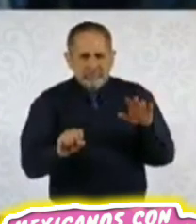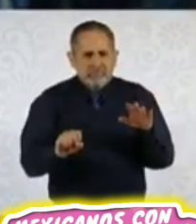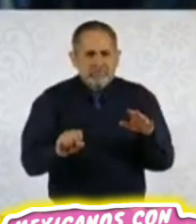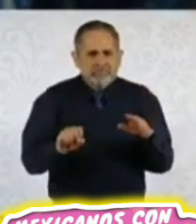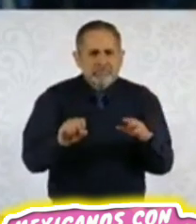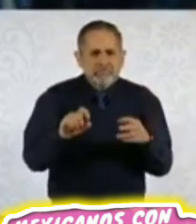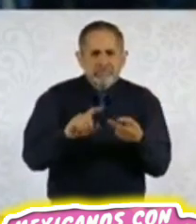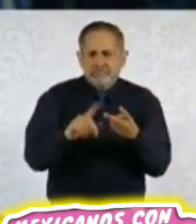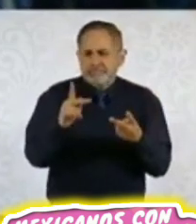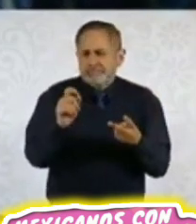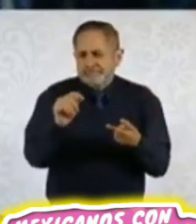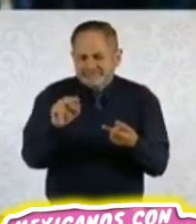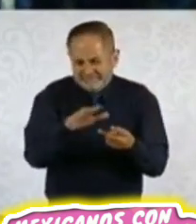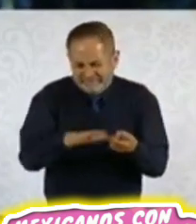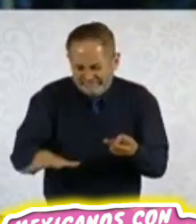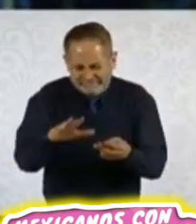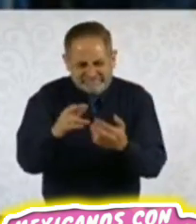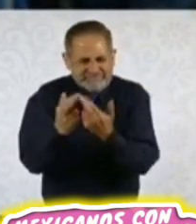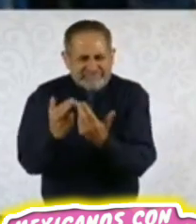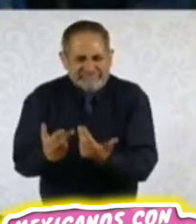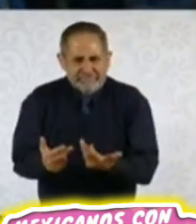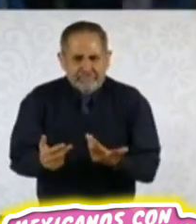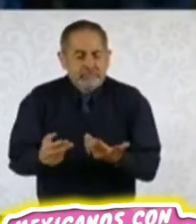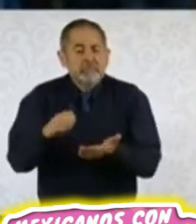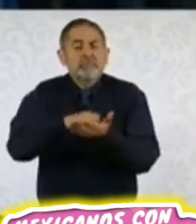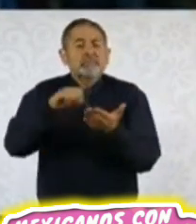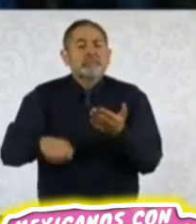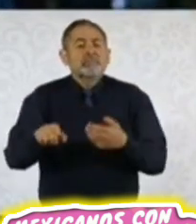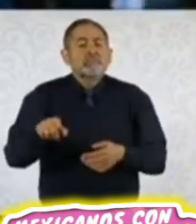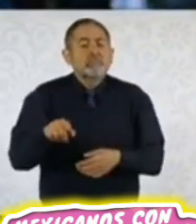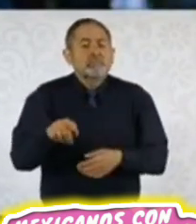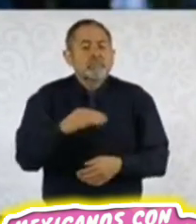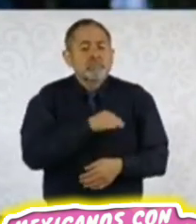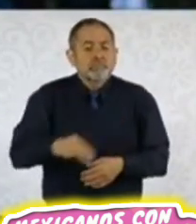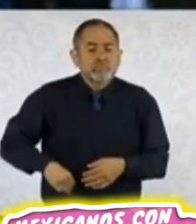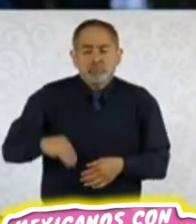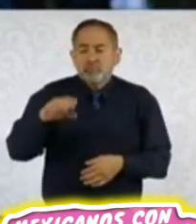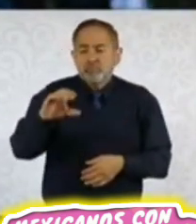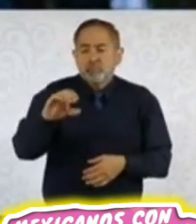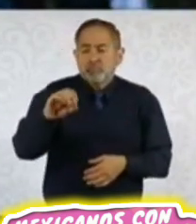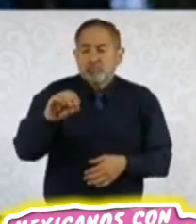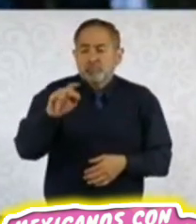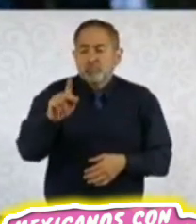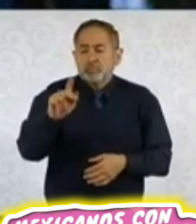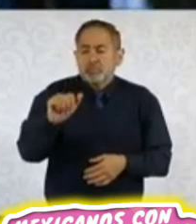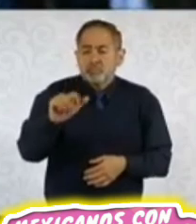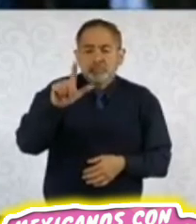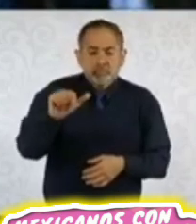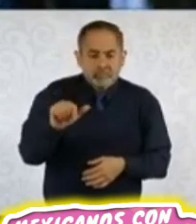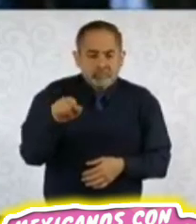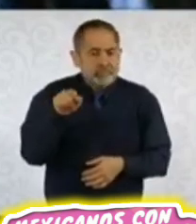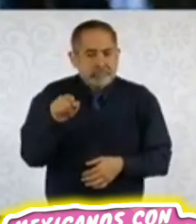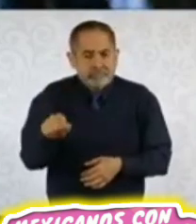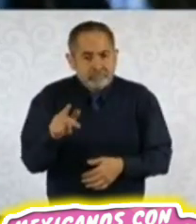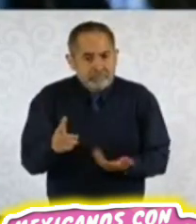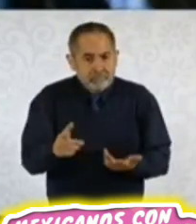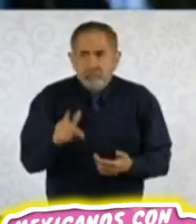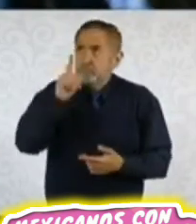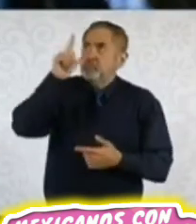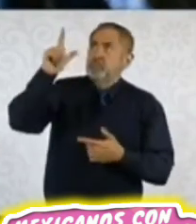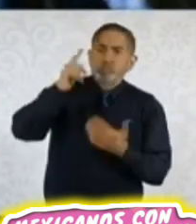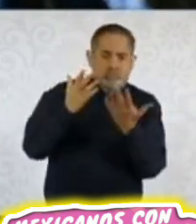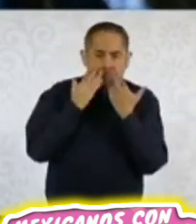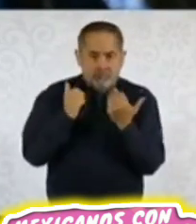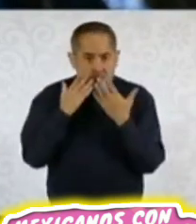impactó directamente el huracán. Uno de ellos es el municipio de Copala, ahí no ha regresado la luz,